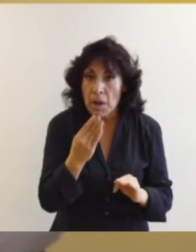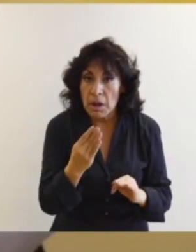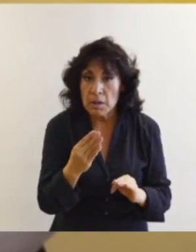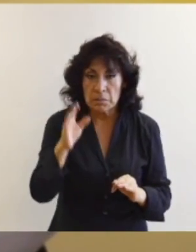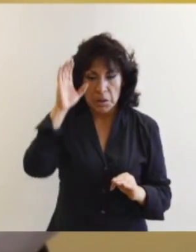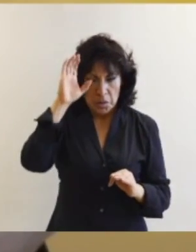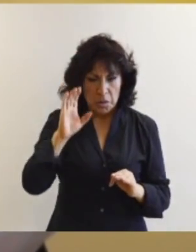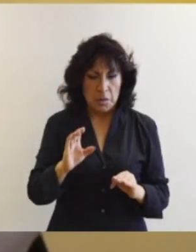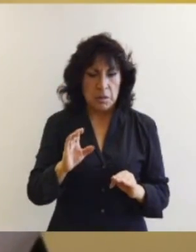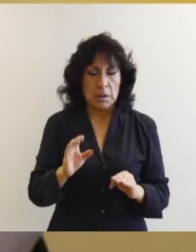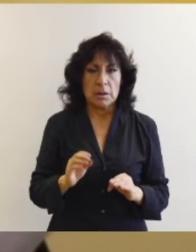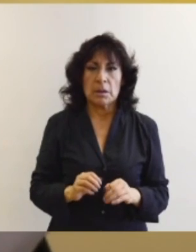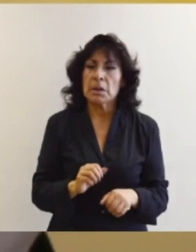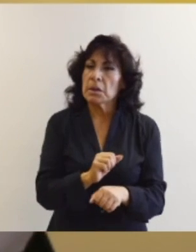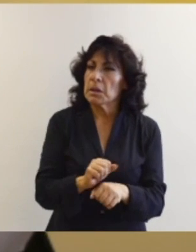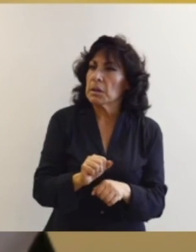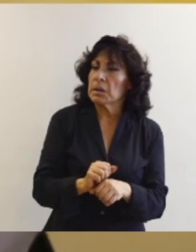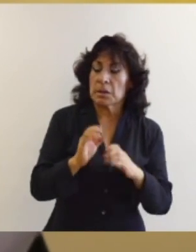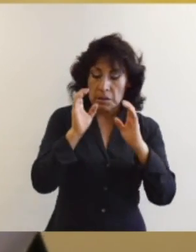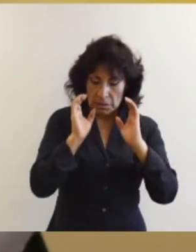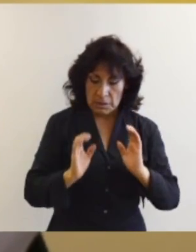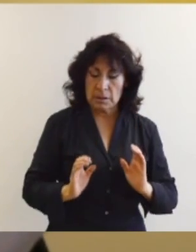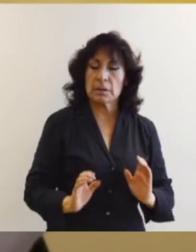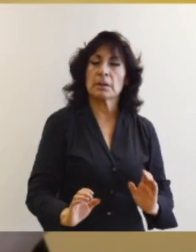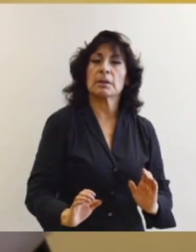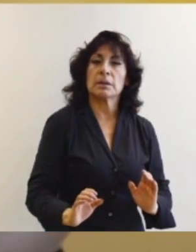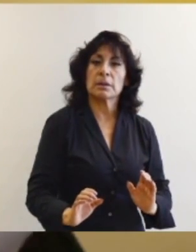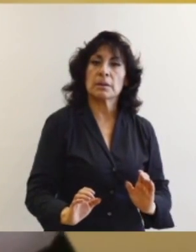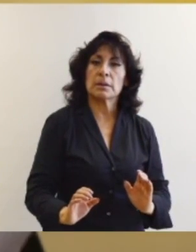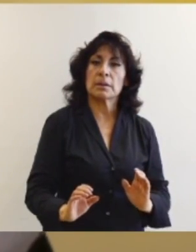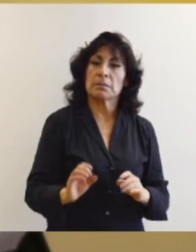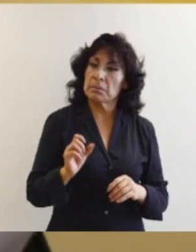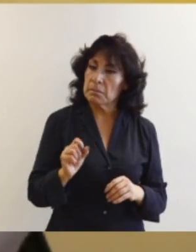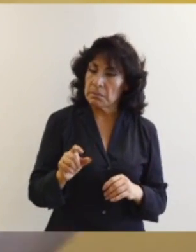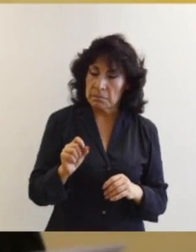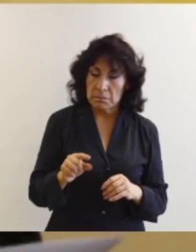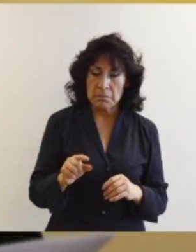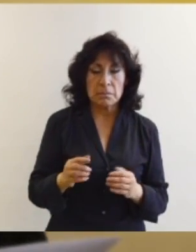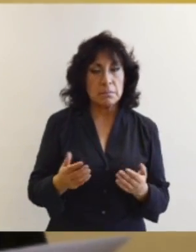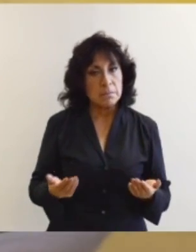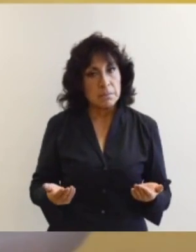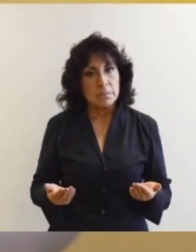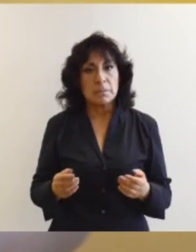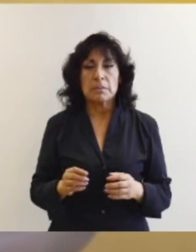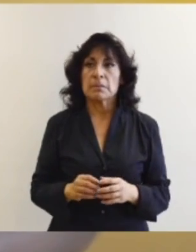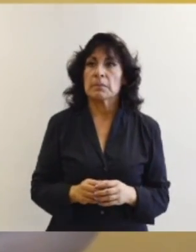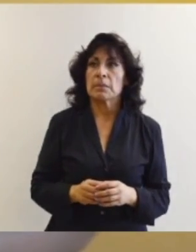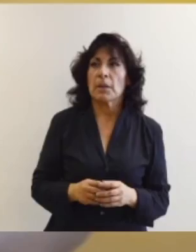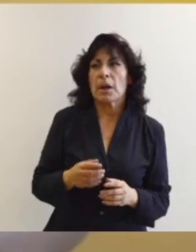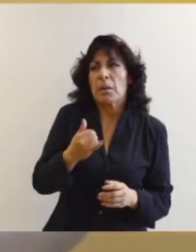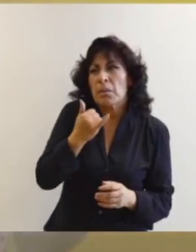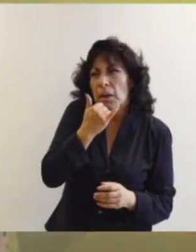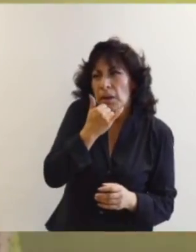cólera. Dulce y cruel a la vez. Estoico y sibarita.